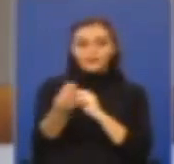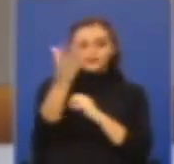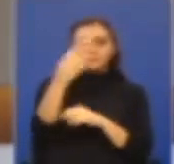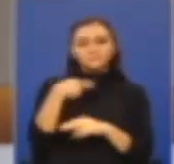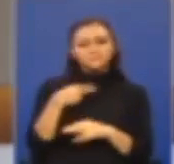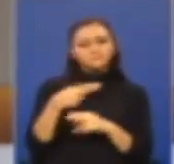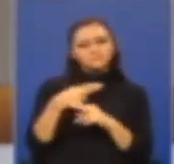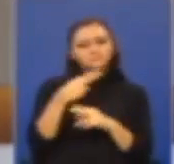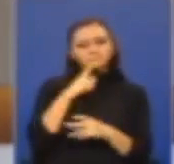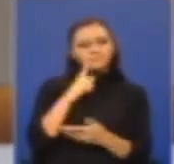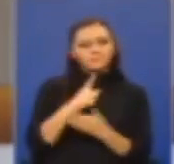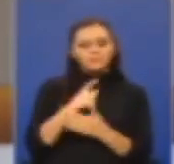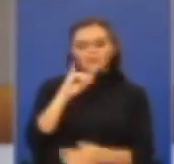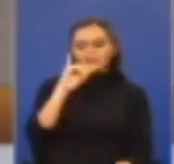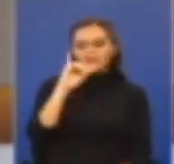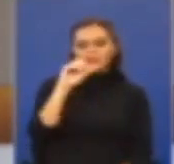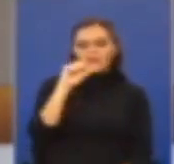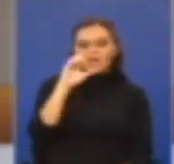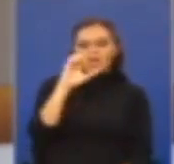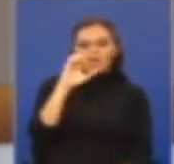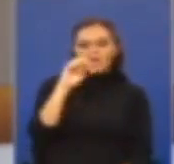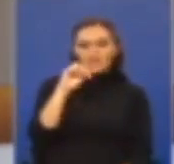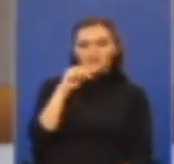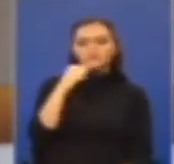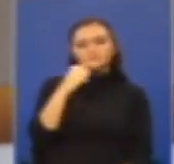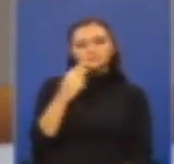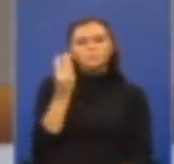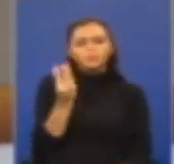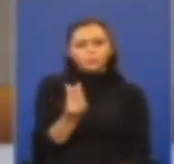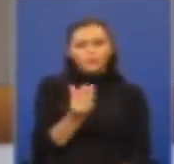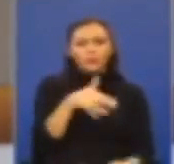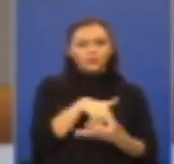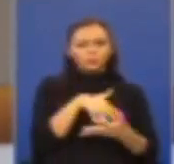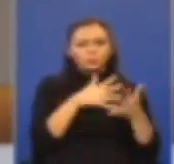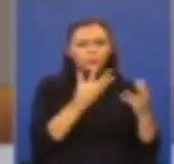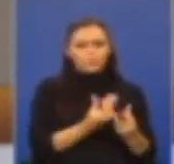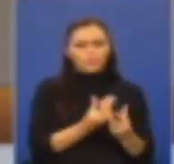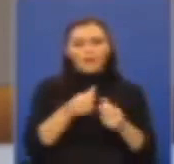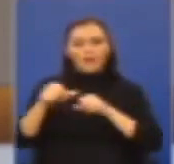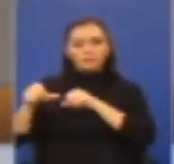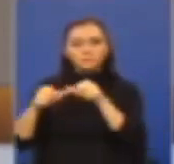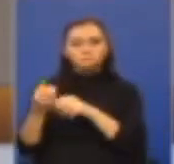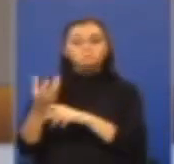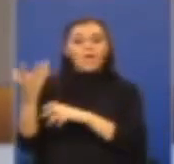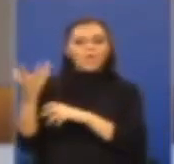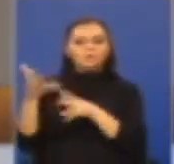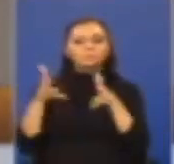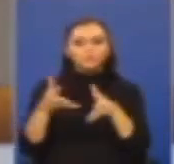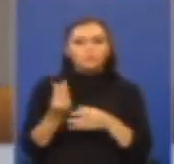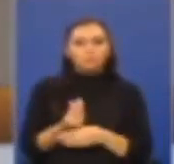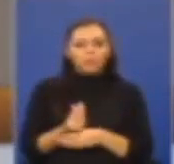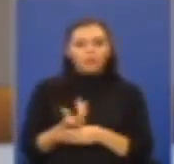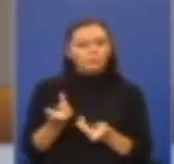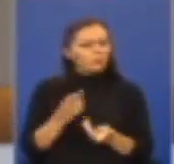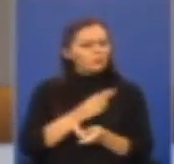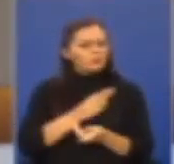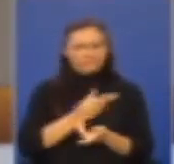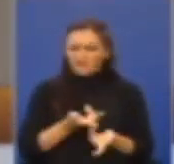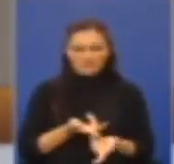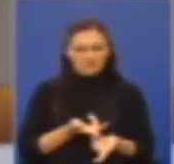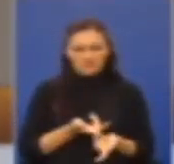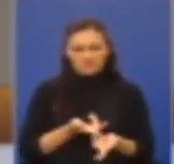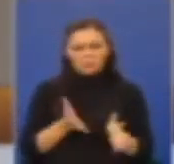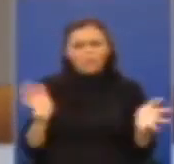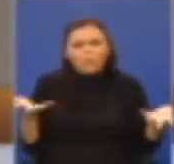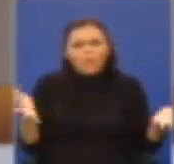problema fundamental, es que tenía muy pocos estudiantes, ya lo vimos, demasiados administrativos, pocos profesores. No era una universidad, era una universidad